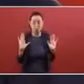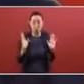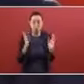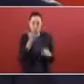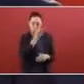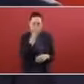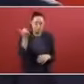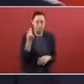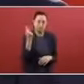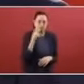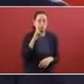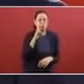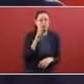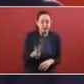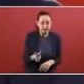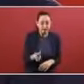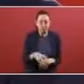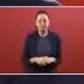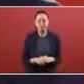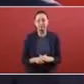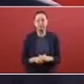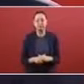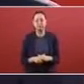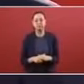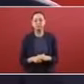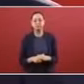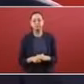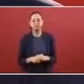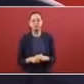visto, por